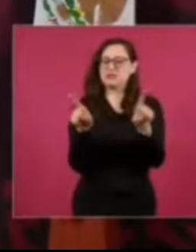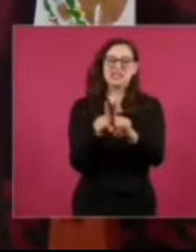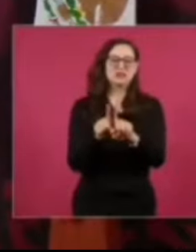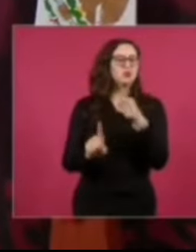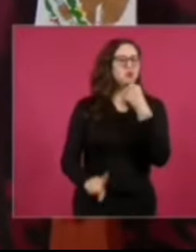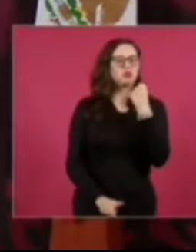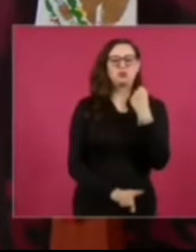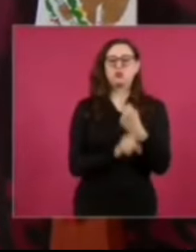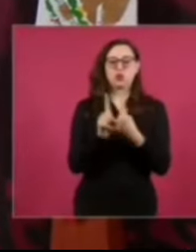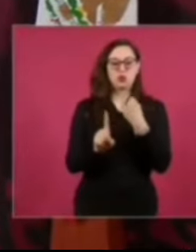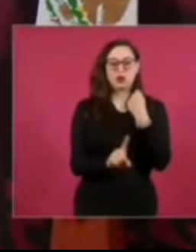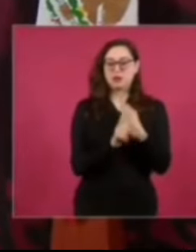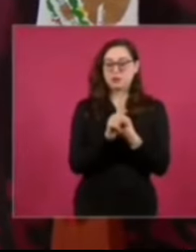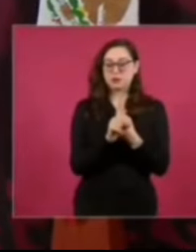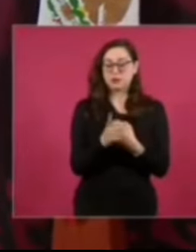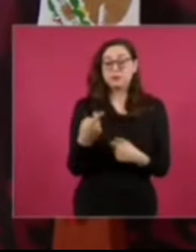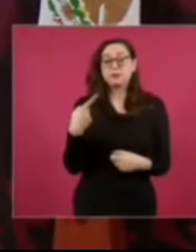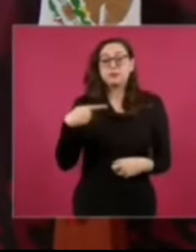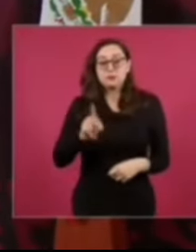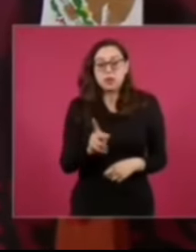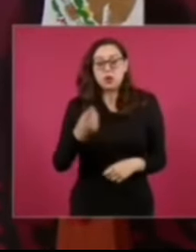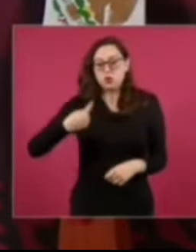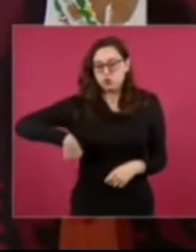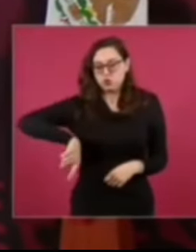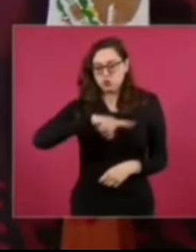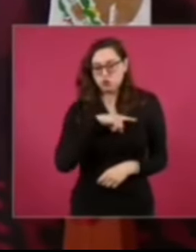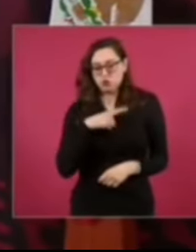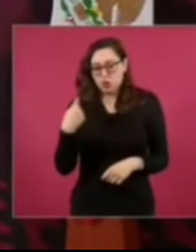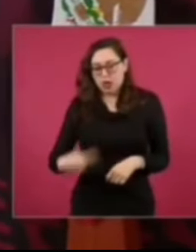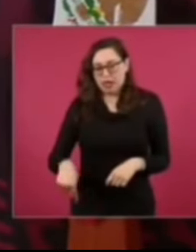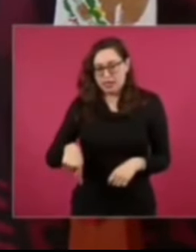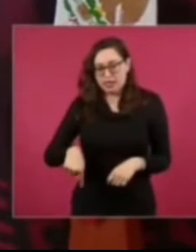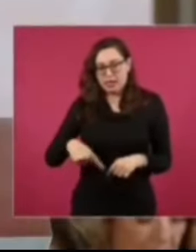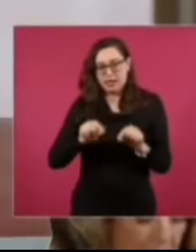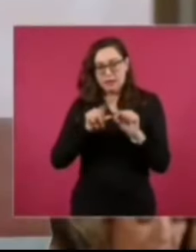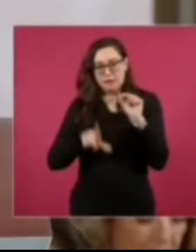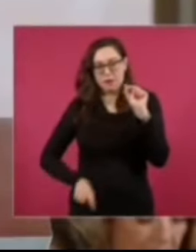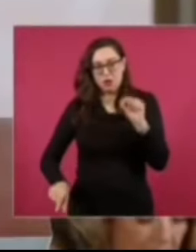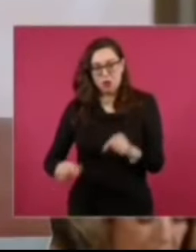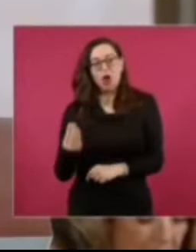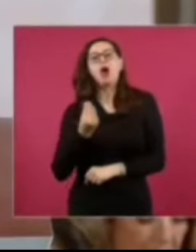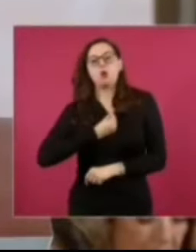podemos resistir un poco más.